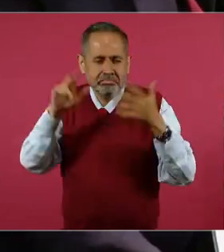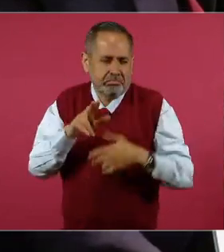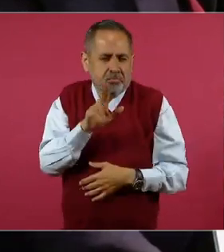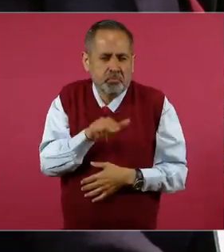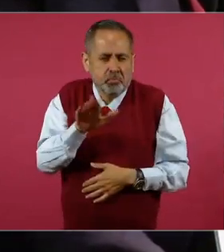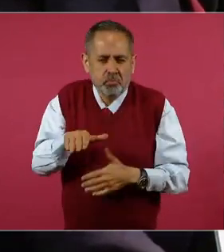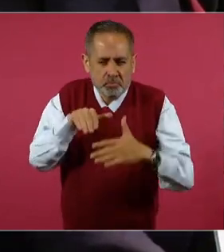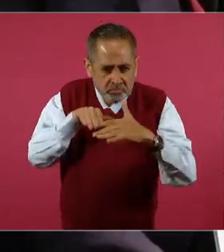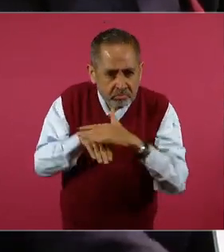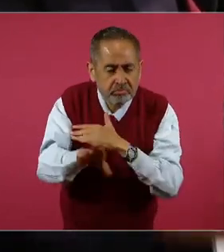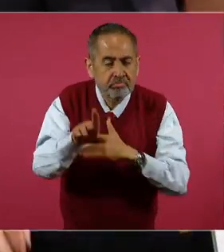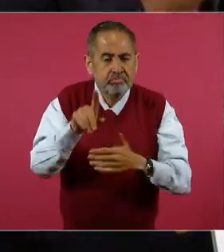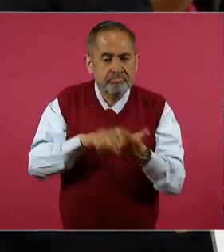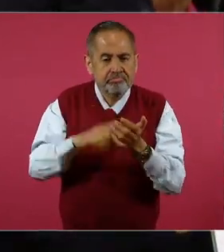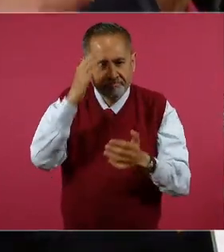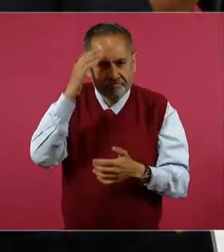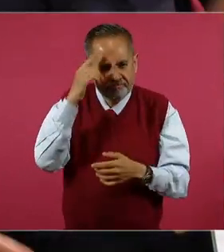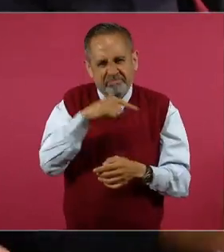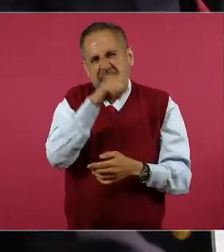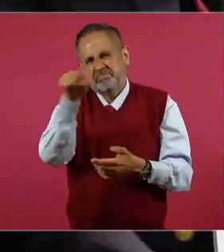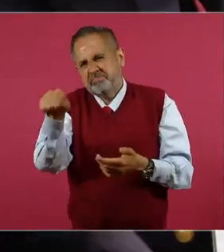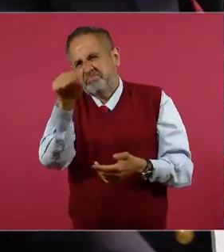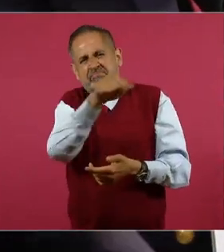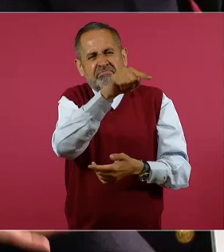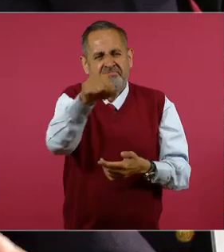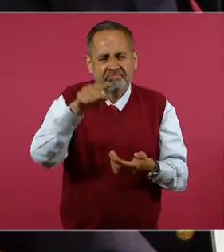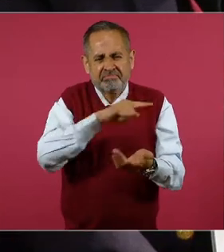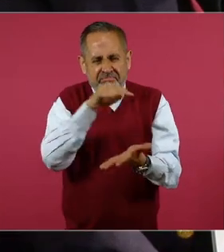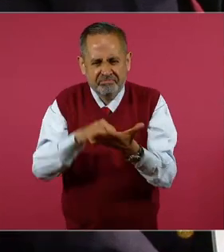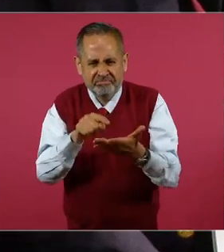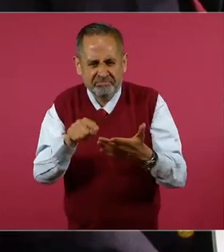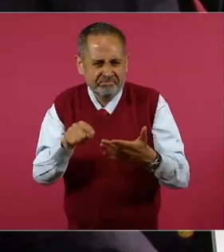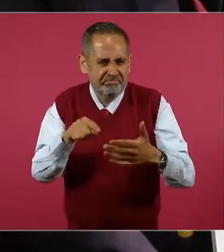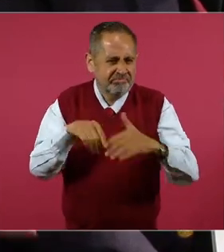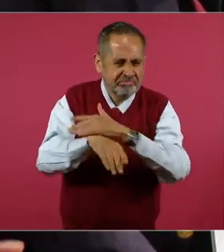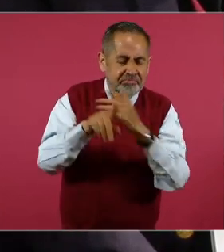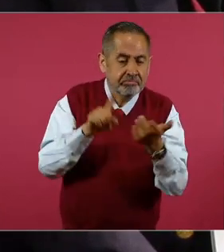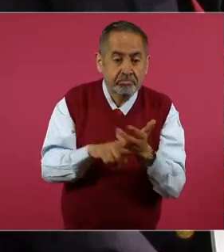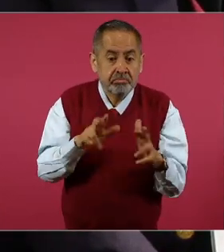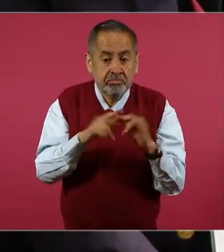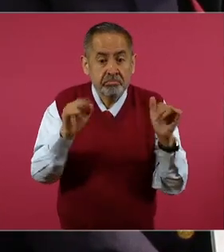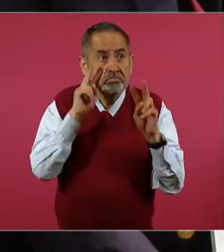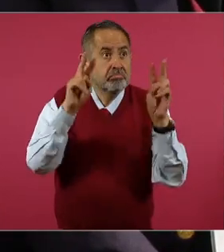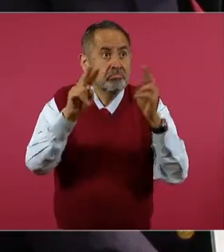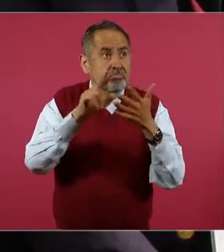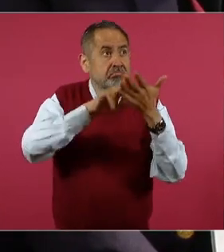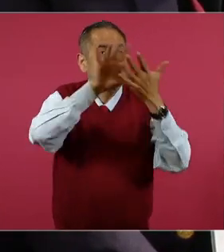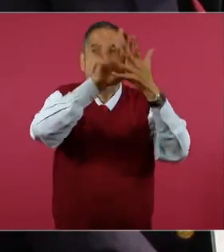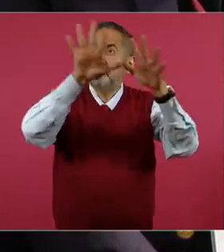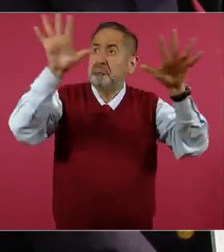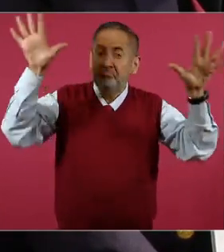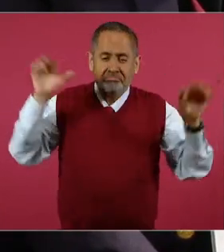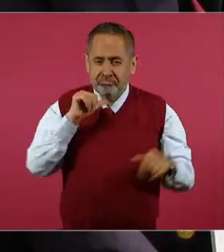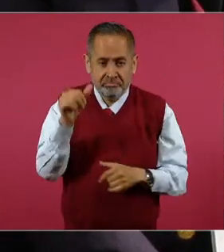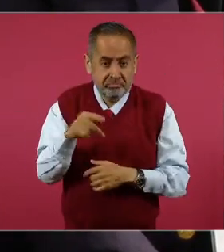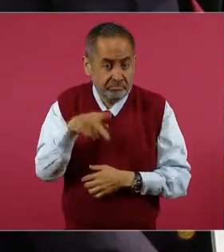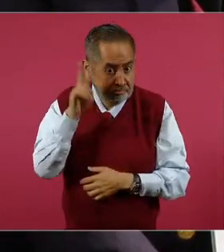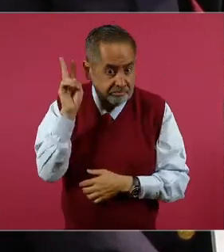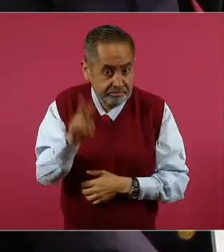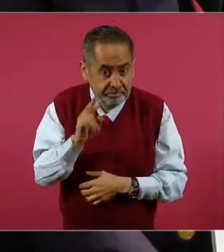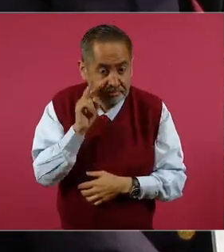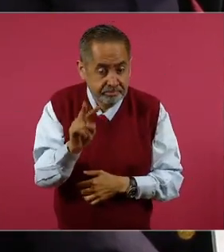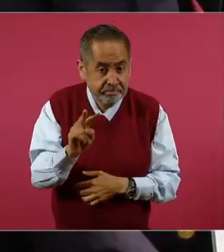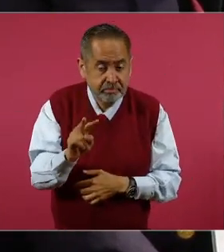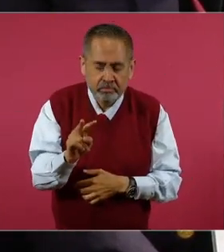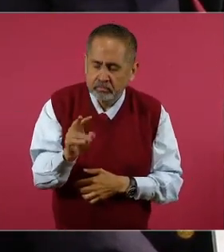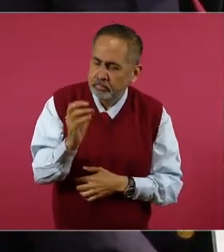había entrado a conocer los demás, las demás estancias, ni había visto los murales. Y la verdad es que